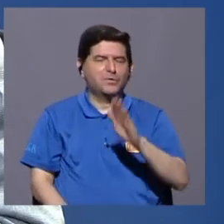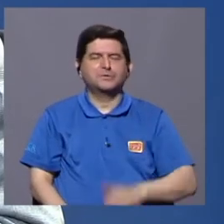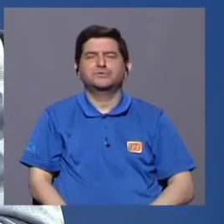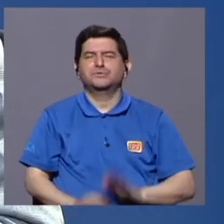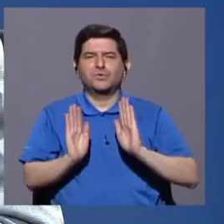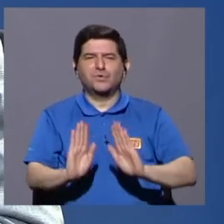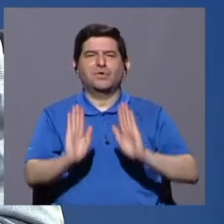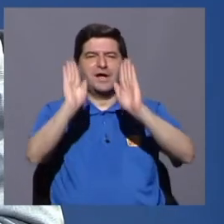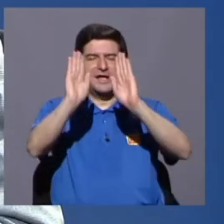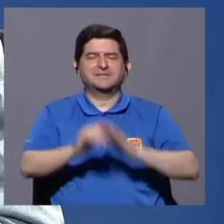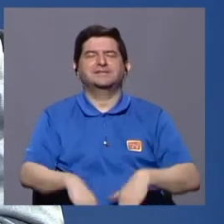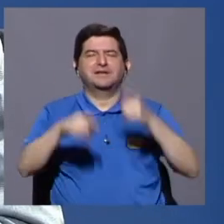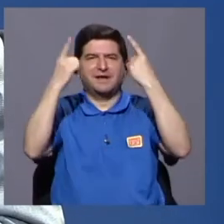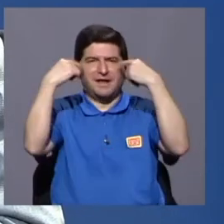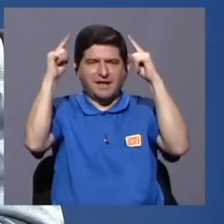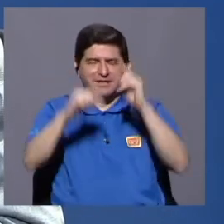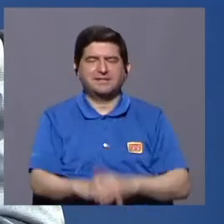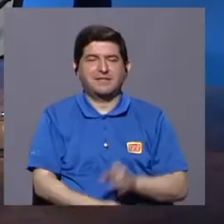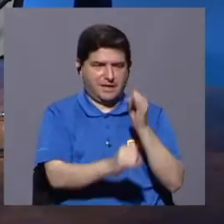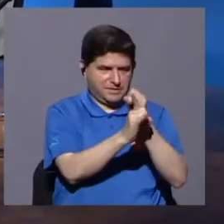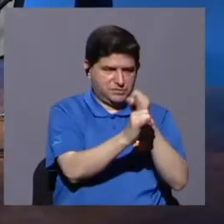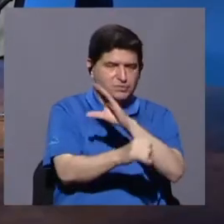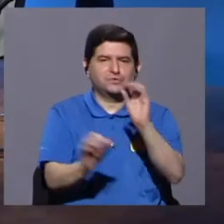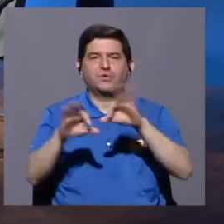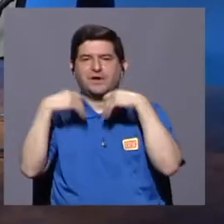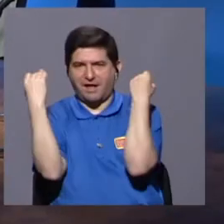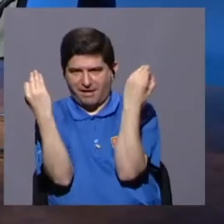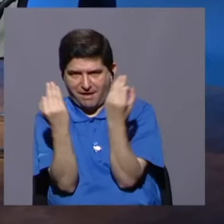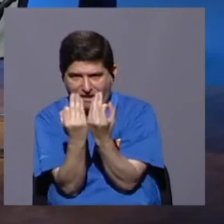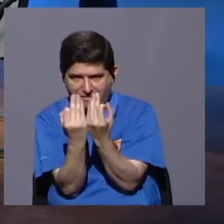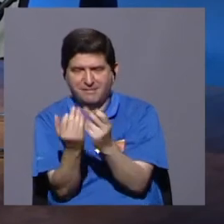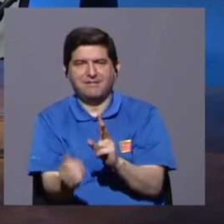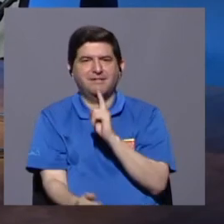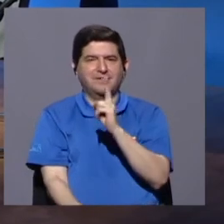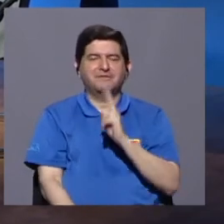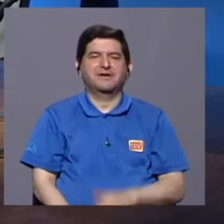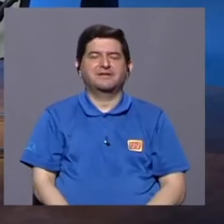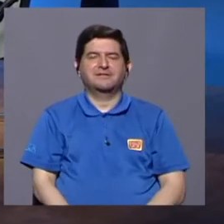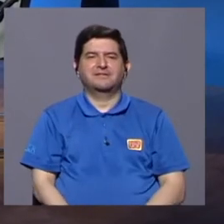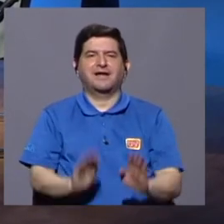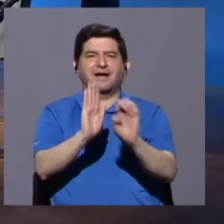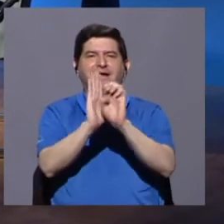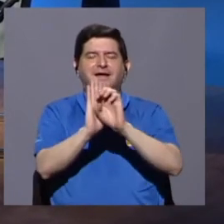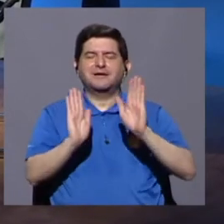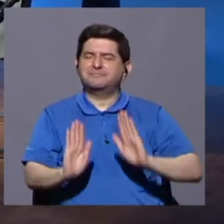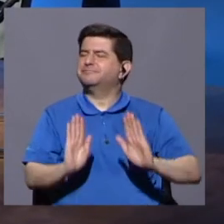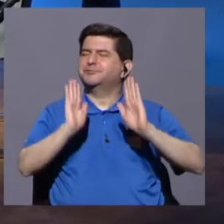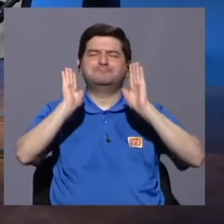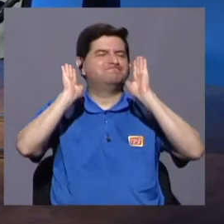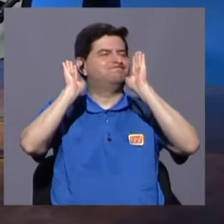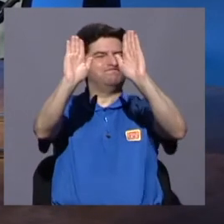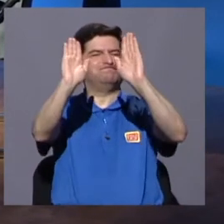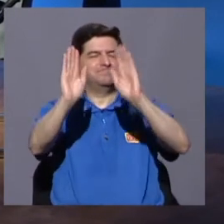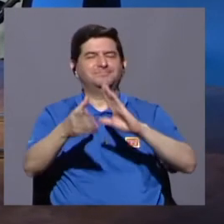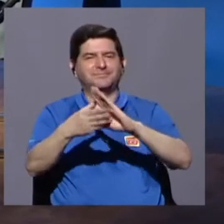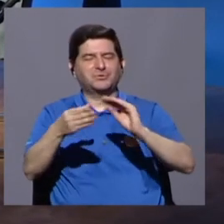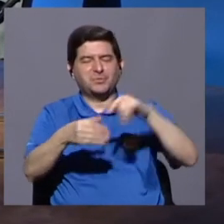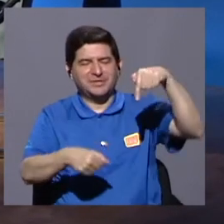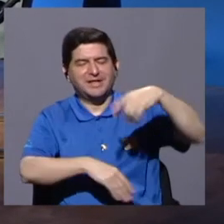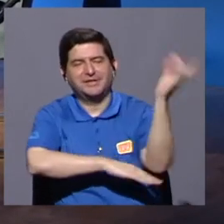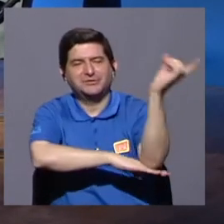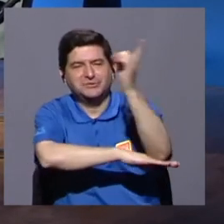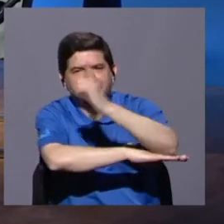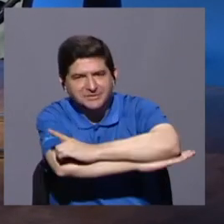logros a nivel institucional y a nivel familiar. Eso es realmente ejemplar lo que usted nos ha comentado el día de